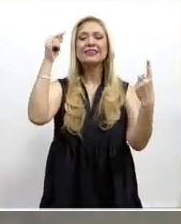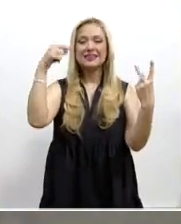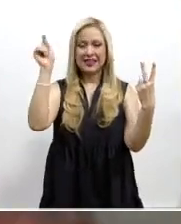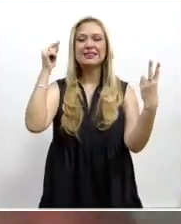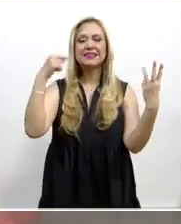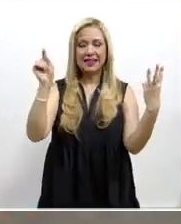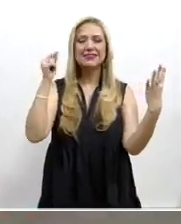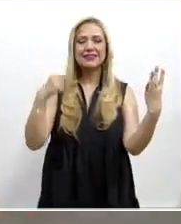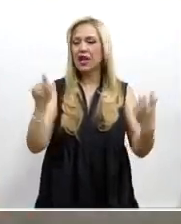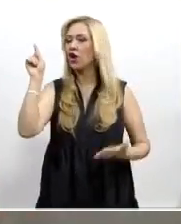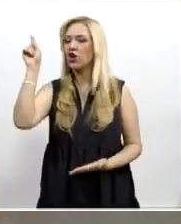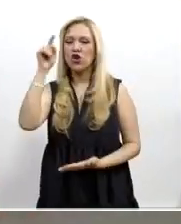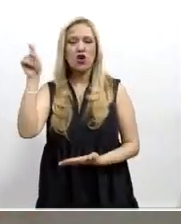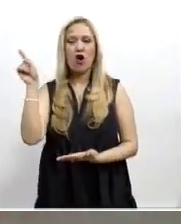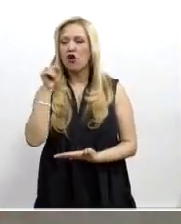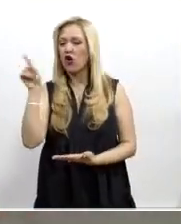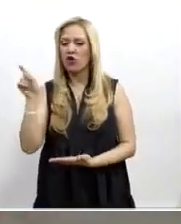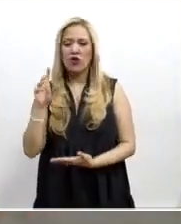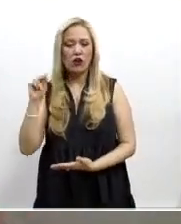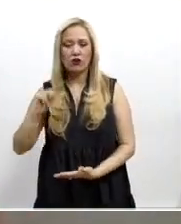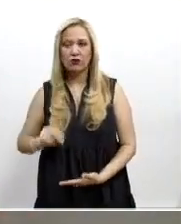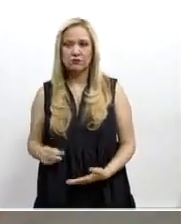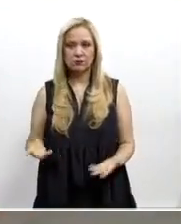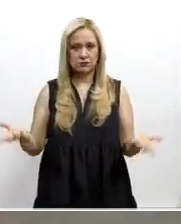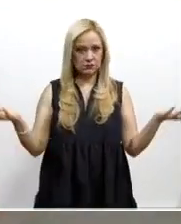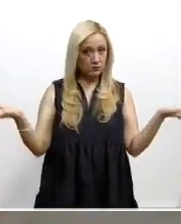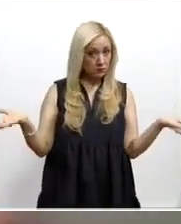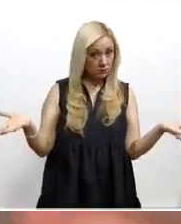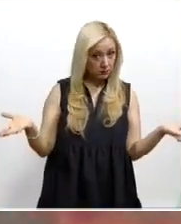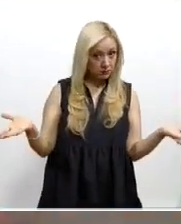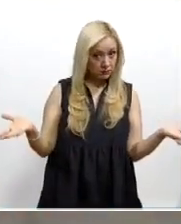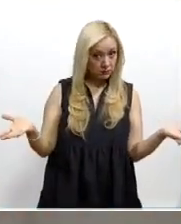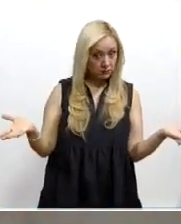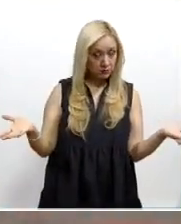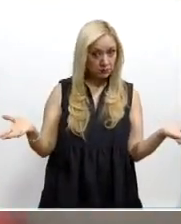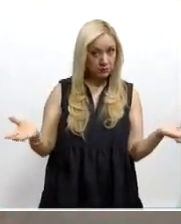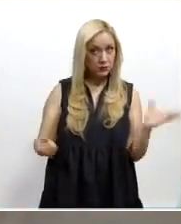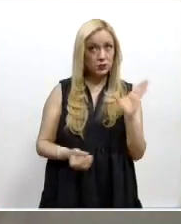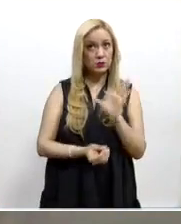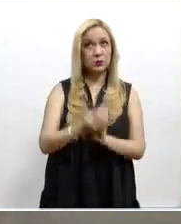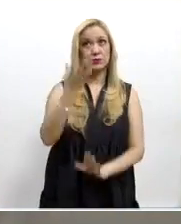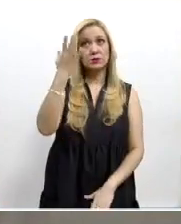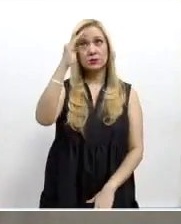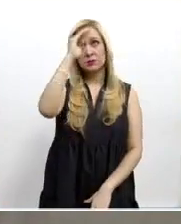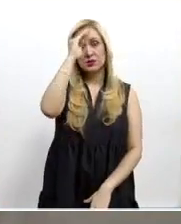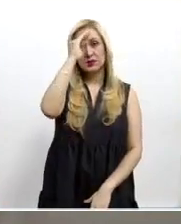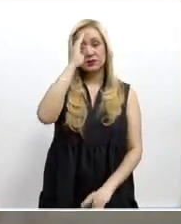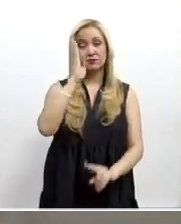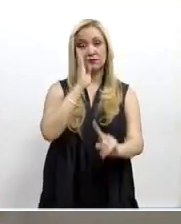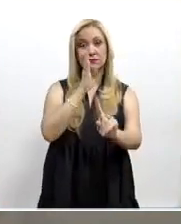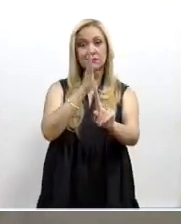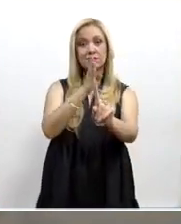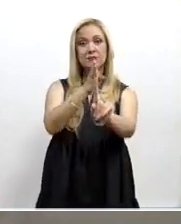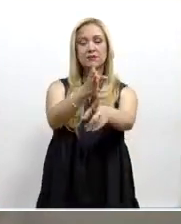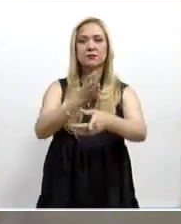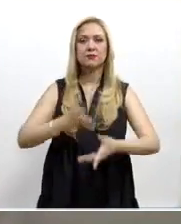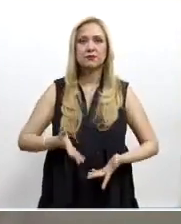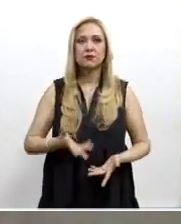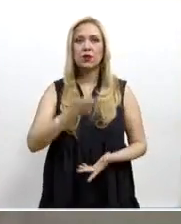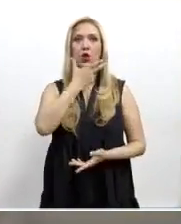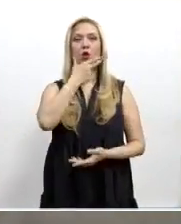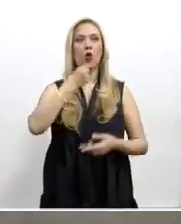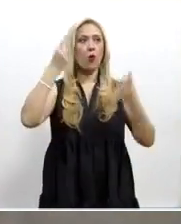de noes, de lo que se puede hacer y lo que no se puede hacer, para partir de ese nuevo marco empezar a ser un